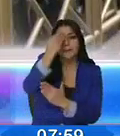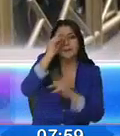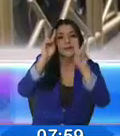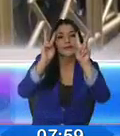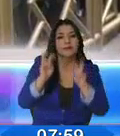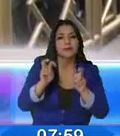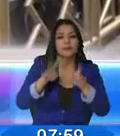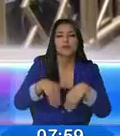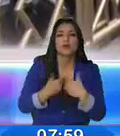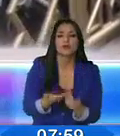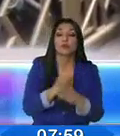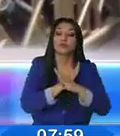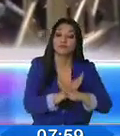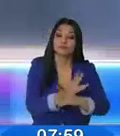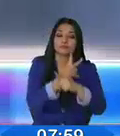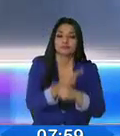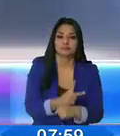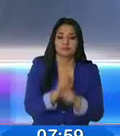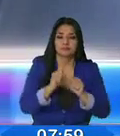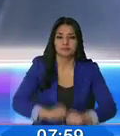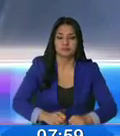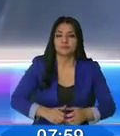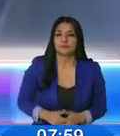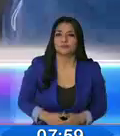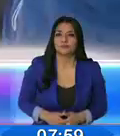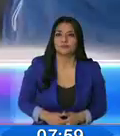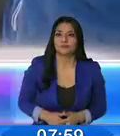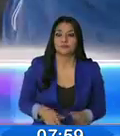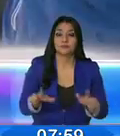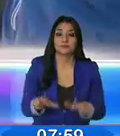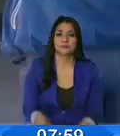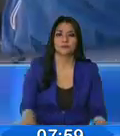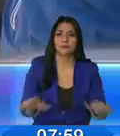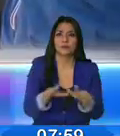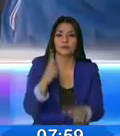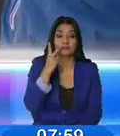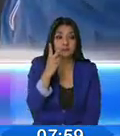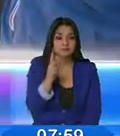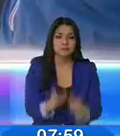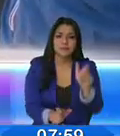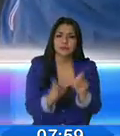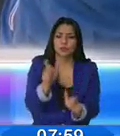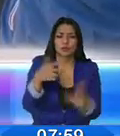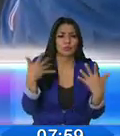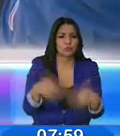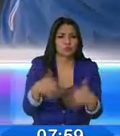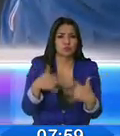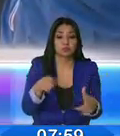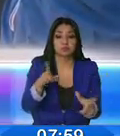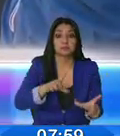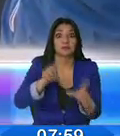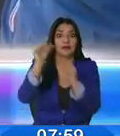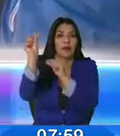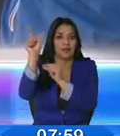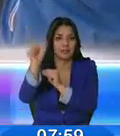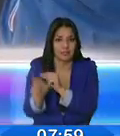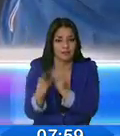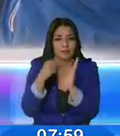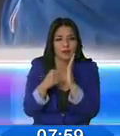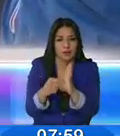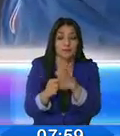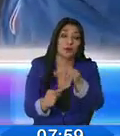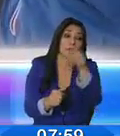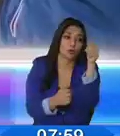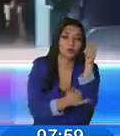y cómo puede protegerse. En estos lugares se han detectado que hay muchísimas personas en situación de movilidad humana, como personas de